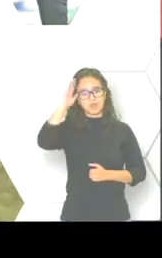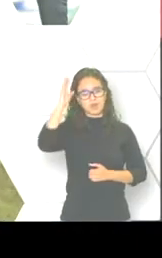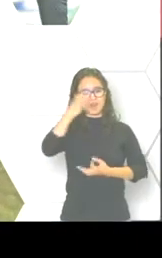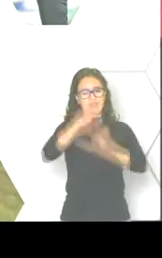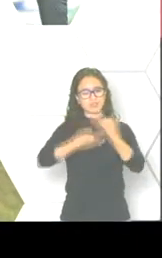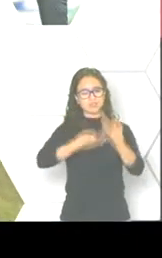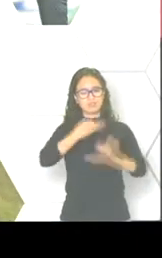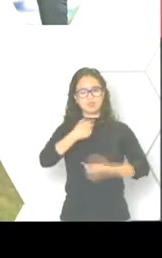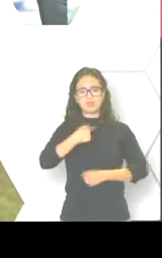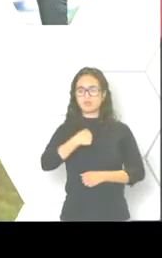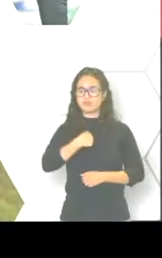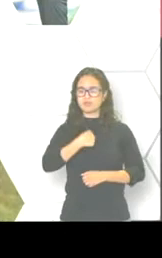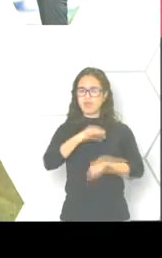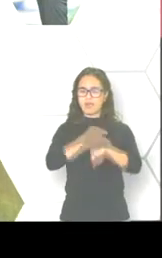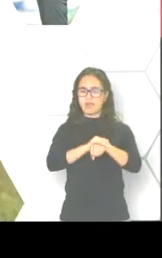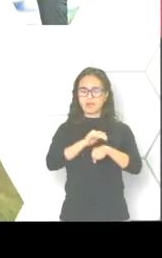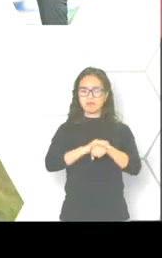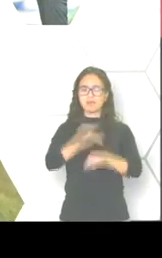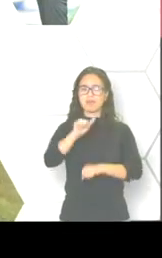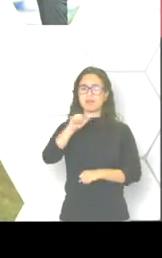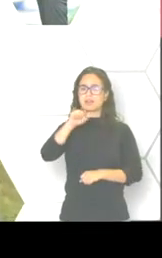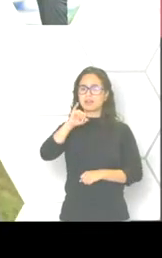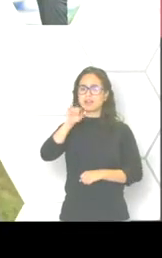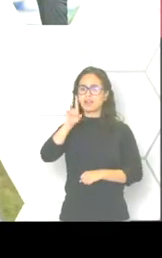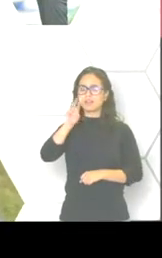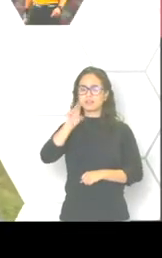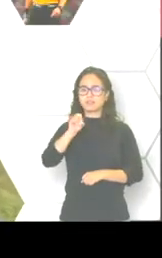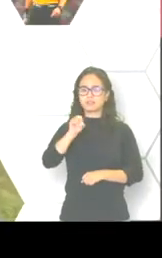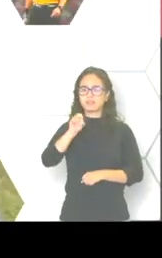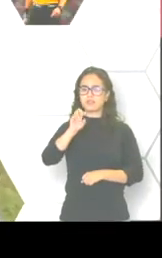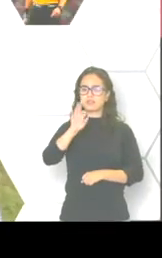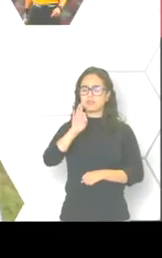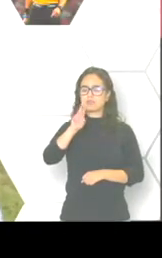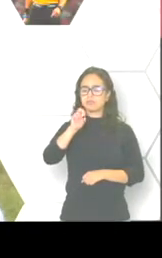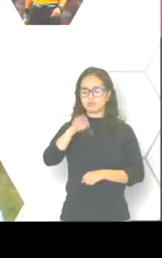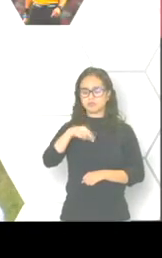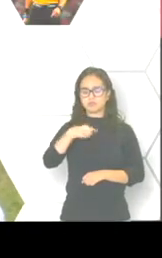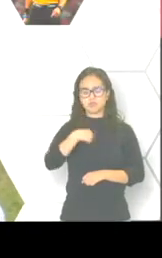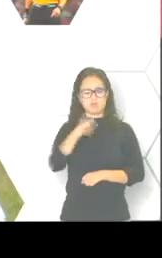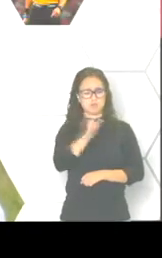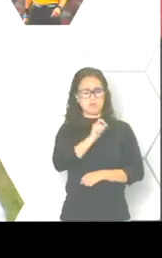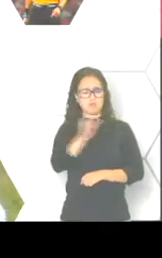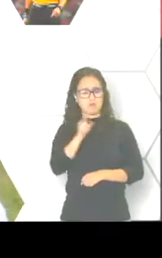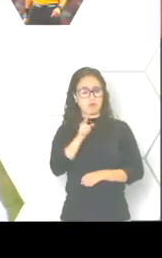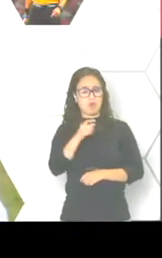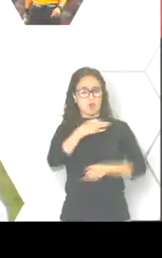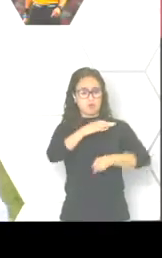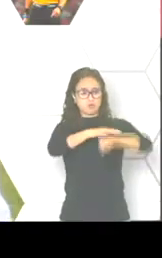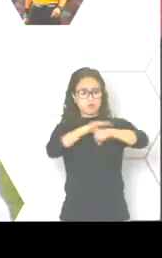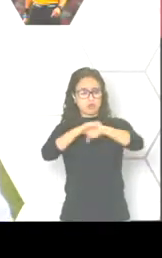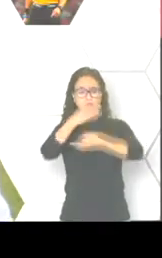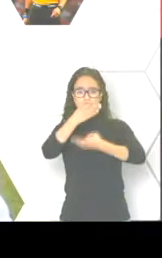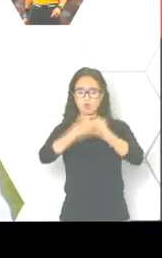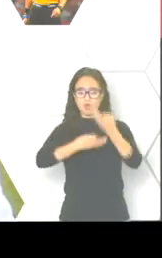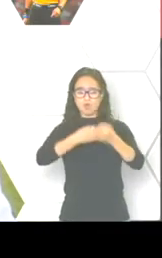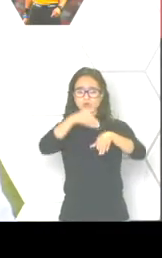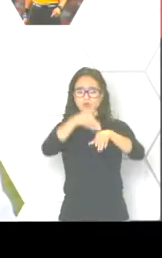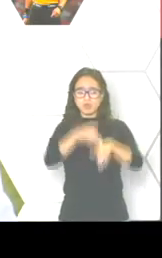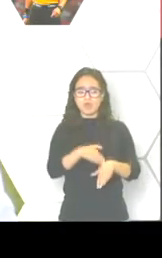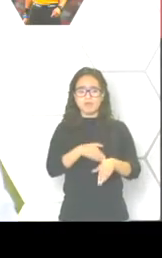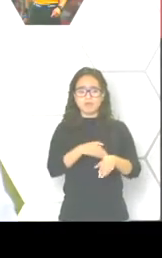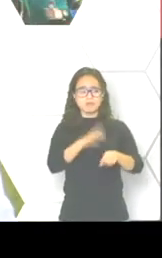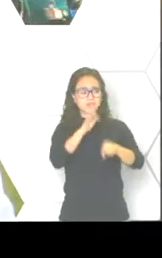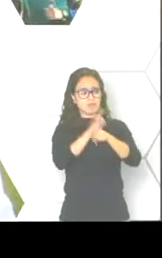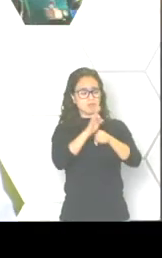Hola a todos, le habla su amigo Alejandro Fung, árbitro profesional. Quiero invitarlo a todos que sigan con la medida de prevención, con el uso